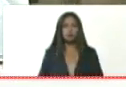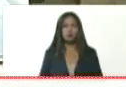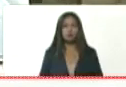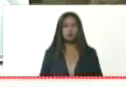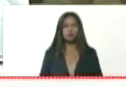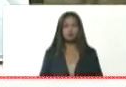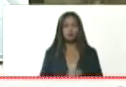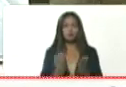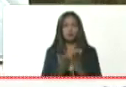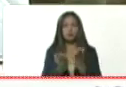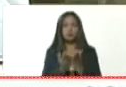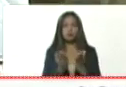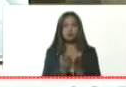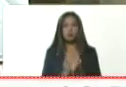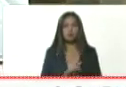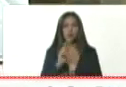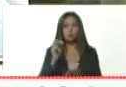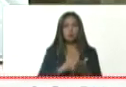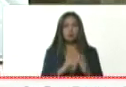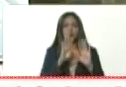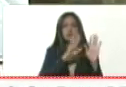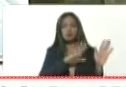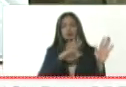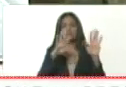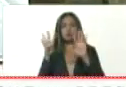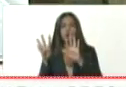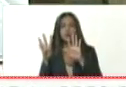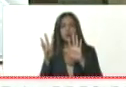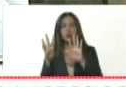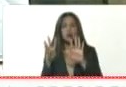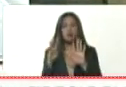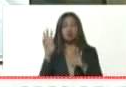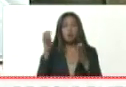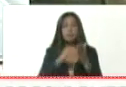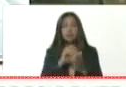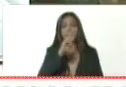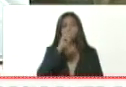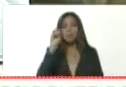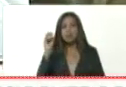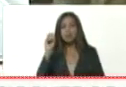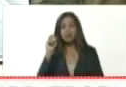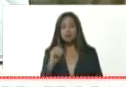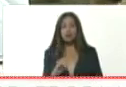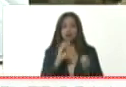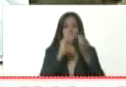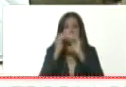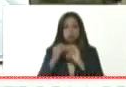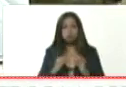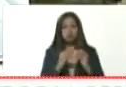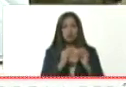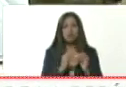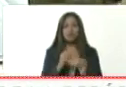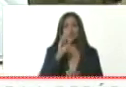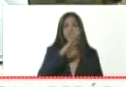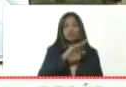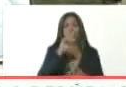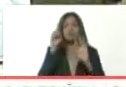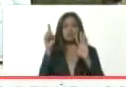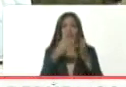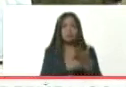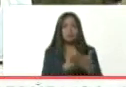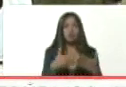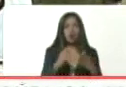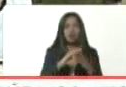plan escolar nacional 2019 2020 la elaboración de 36 millones